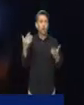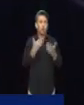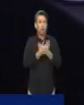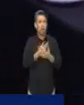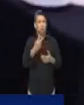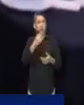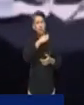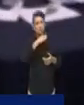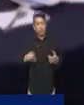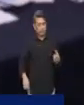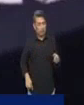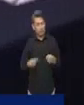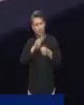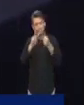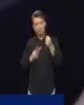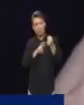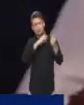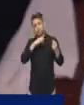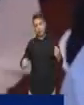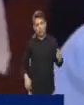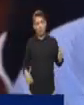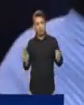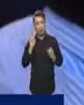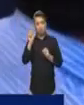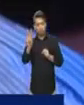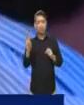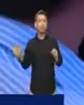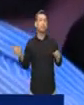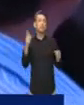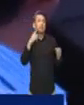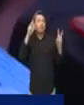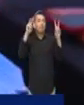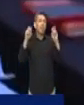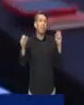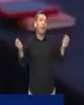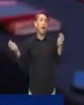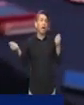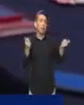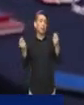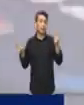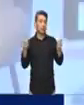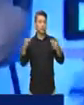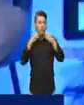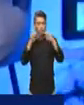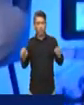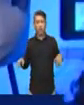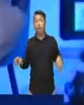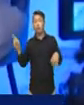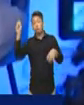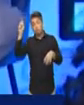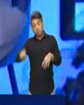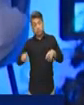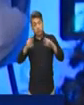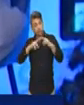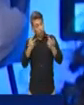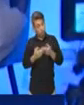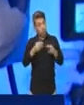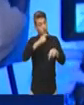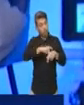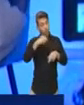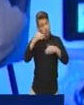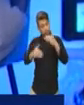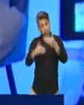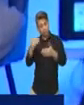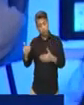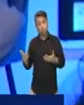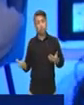con la administración pública. Las reuniones van a ser periódicas, pero sobre todo lo que vamos a establecer, y por eso